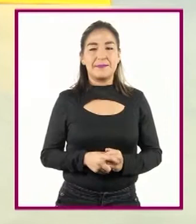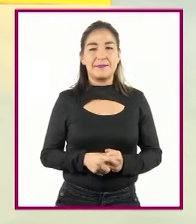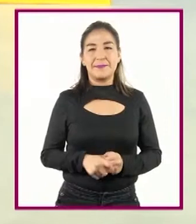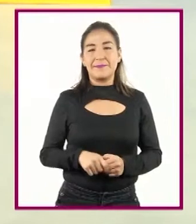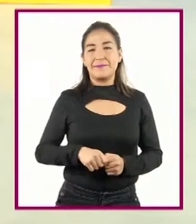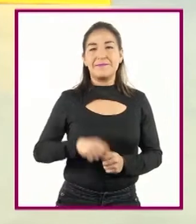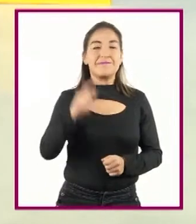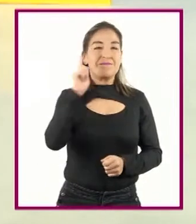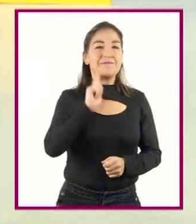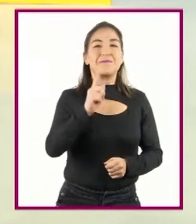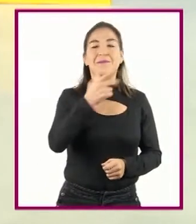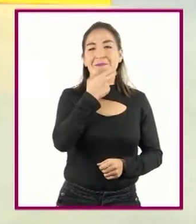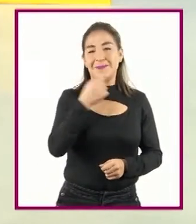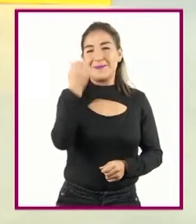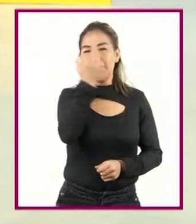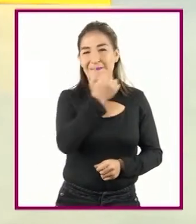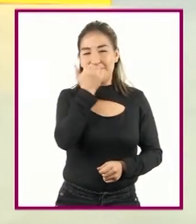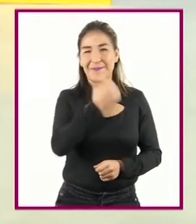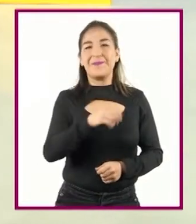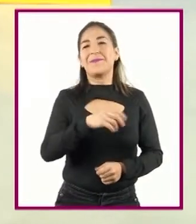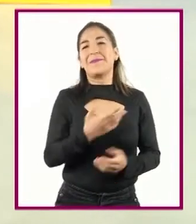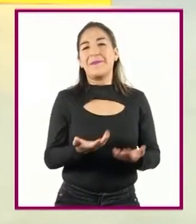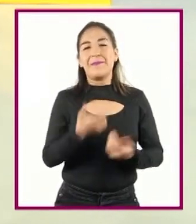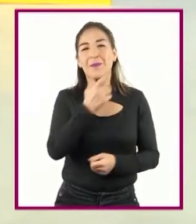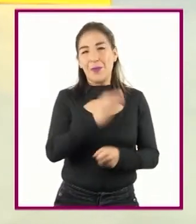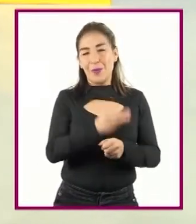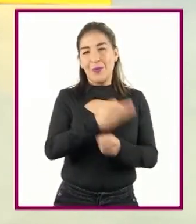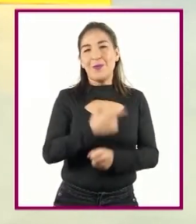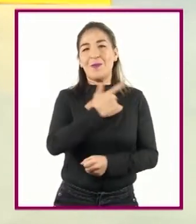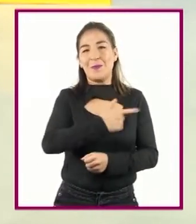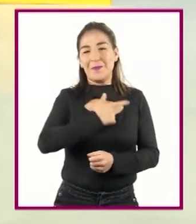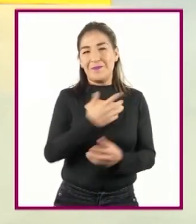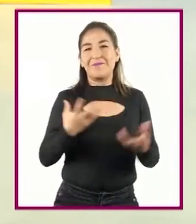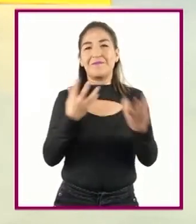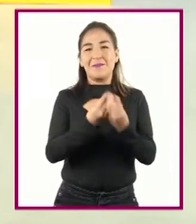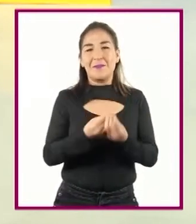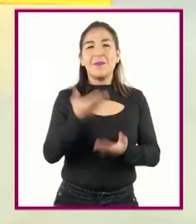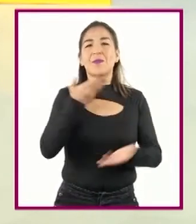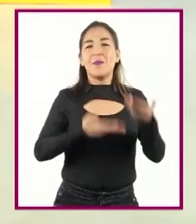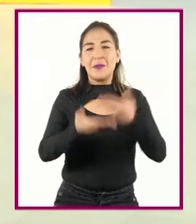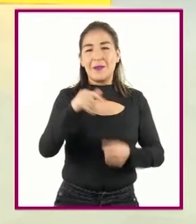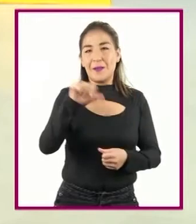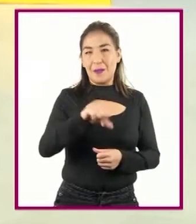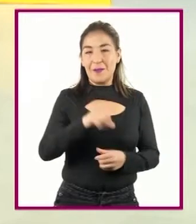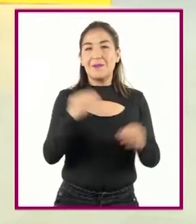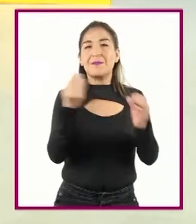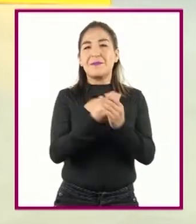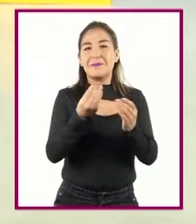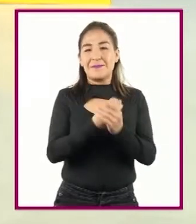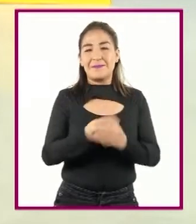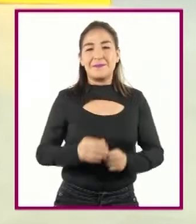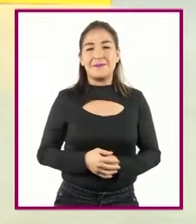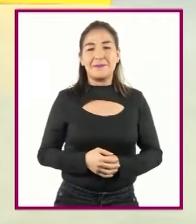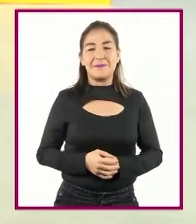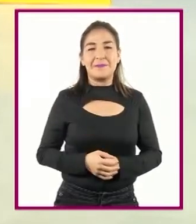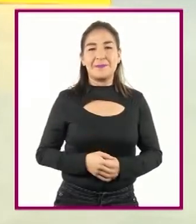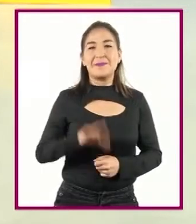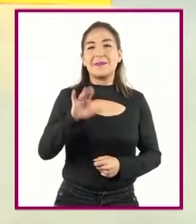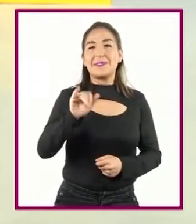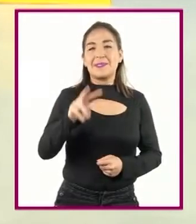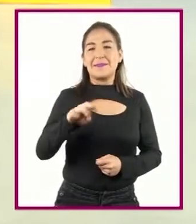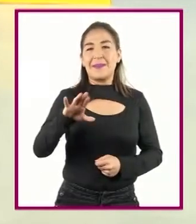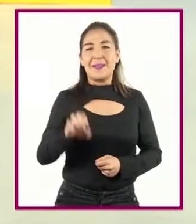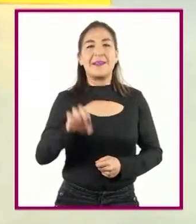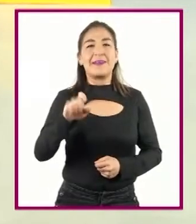Estimadas y estimados estudiantes, es un gusto estar con ustedes compartiendo una sesión más de la asignatura